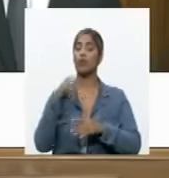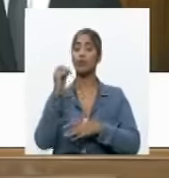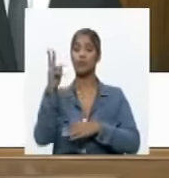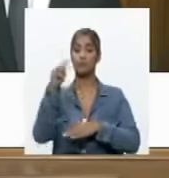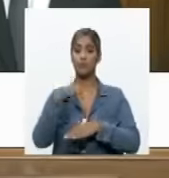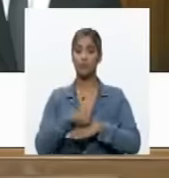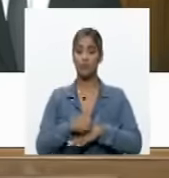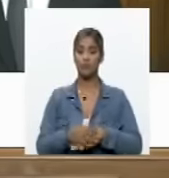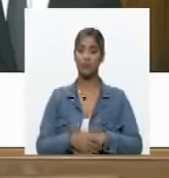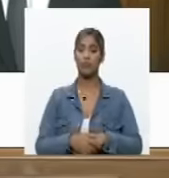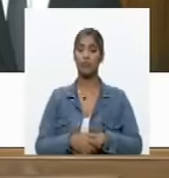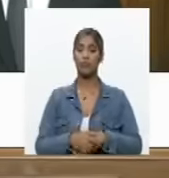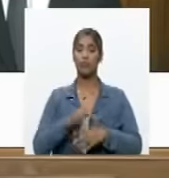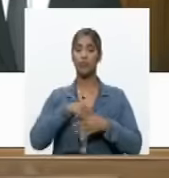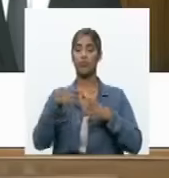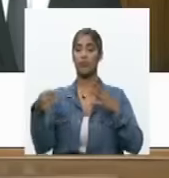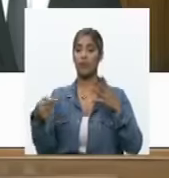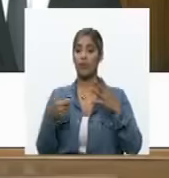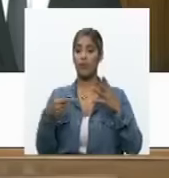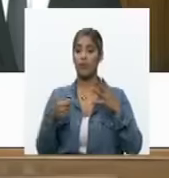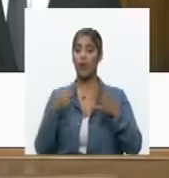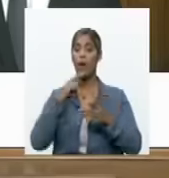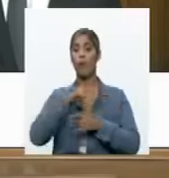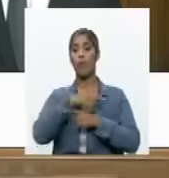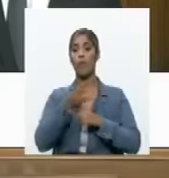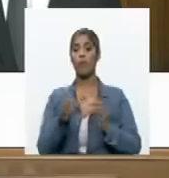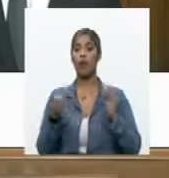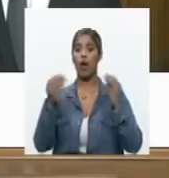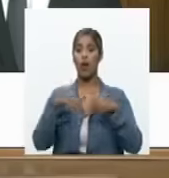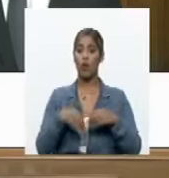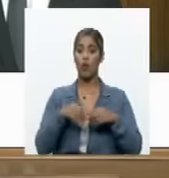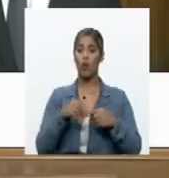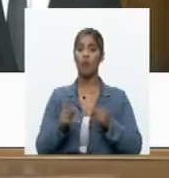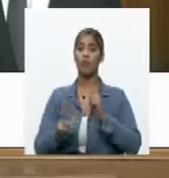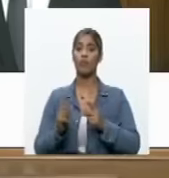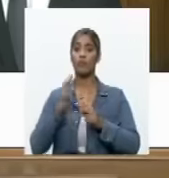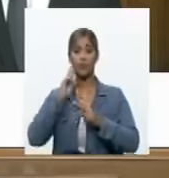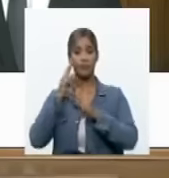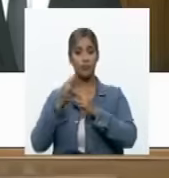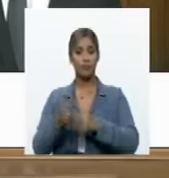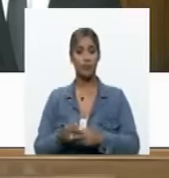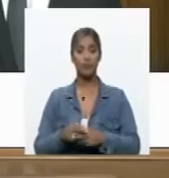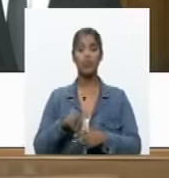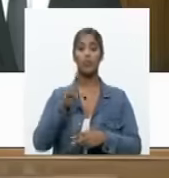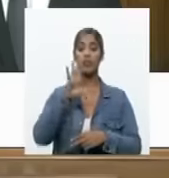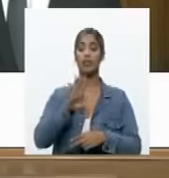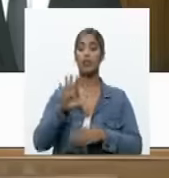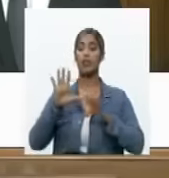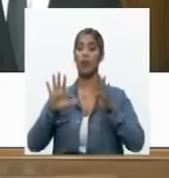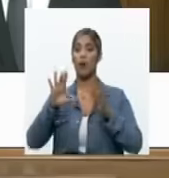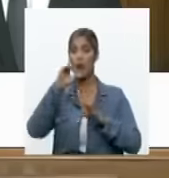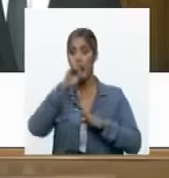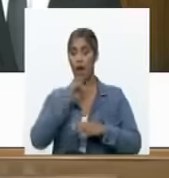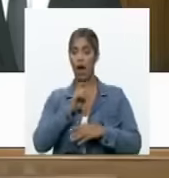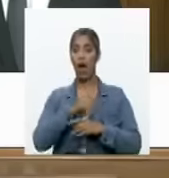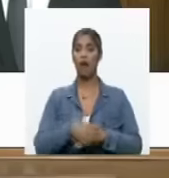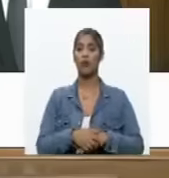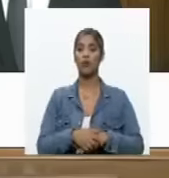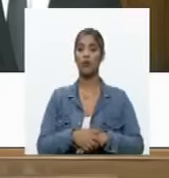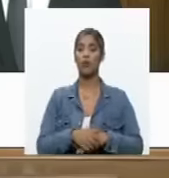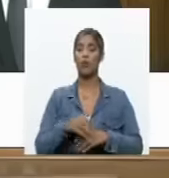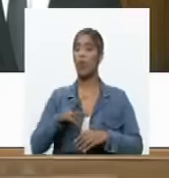Asamblea Nacional. Cuarto, proyecto de acuerdo en ocasión de conmemorarse los 59 años del